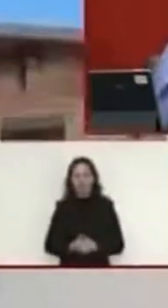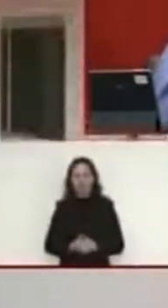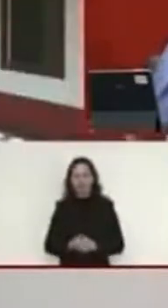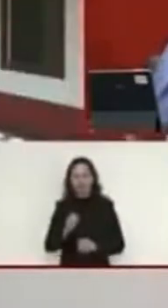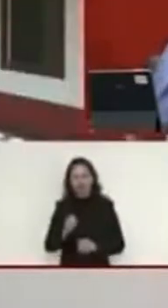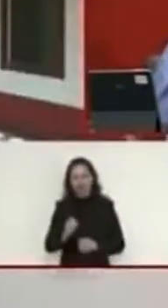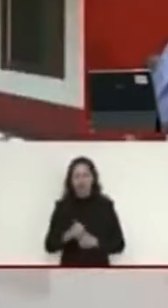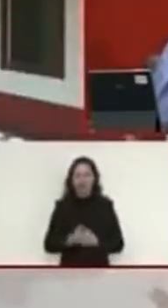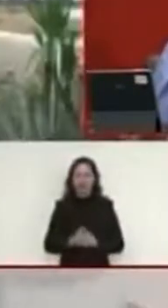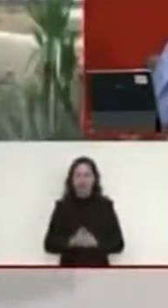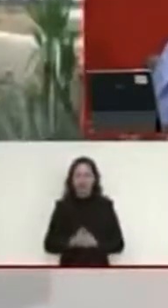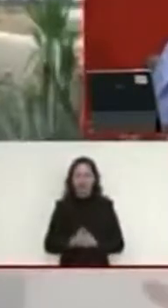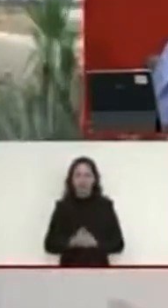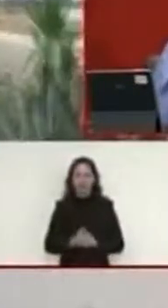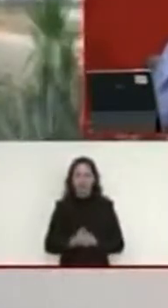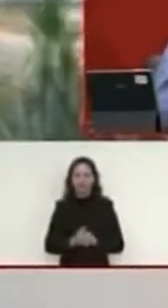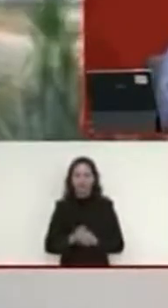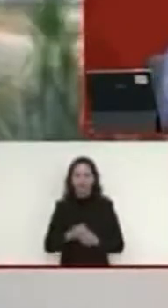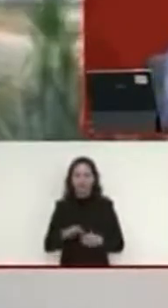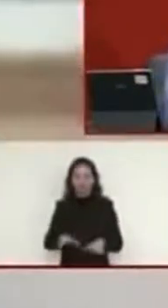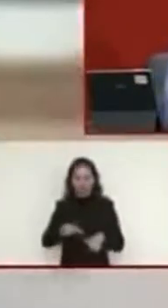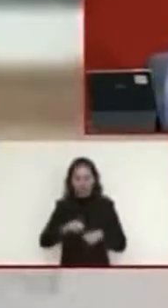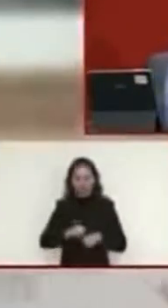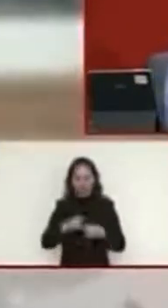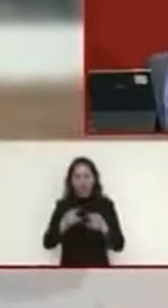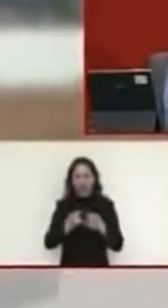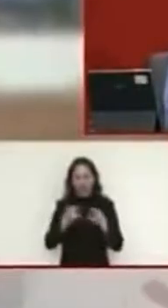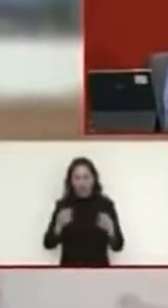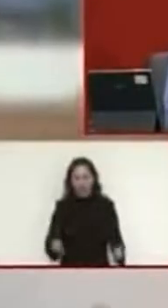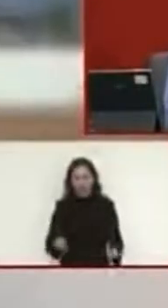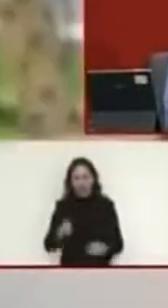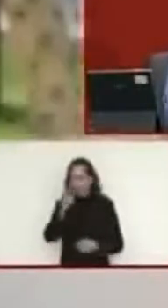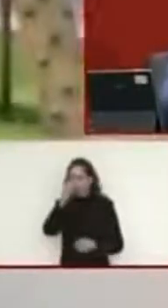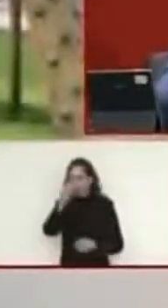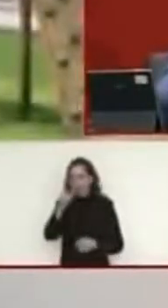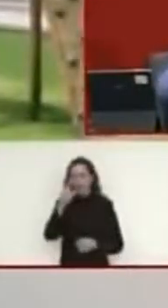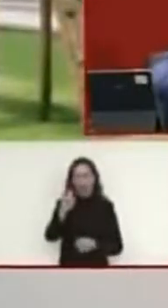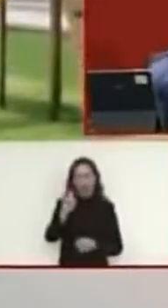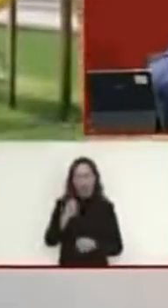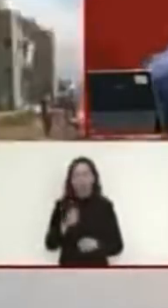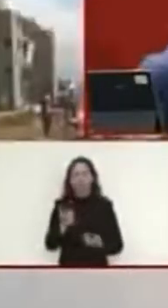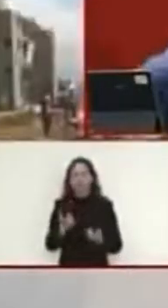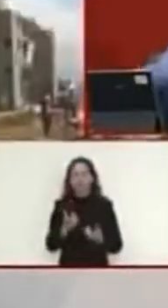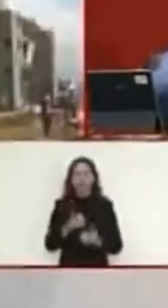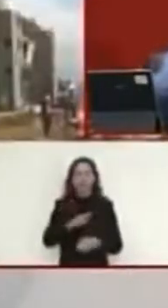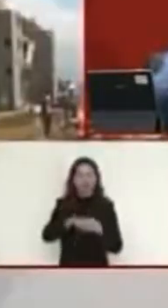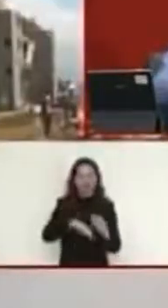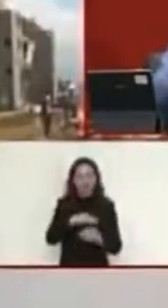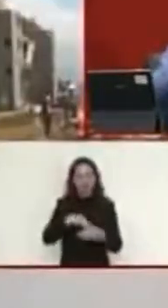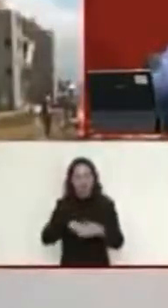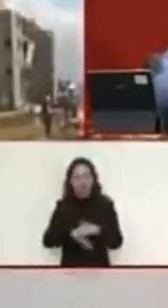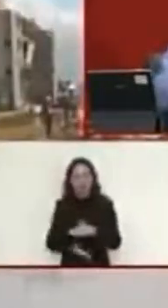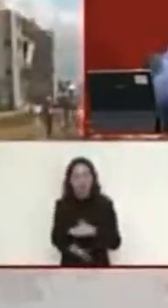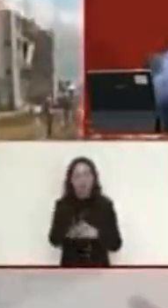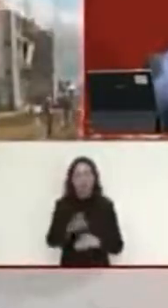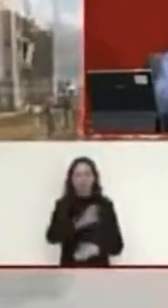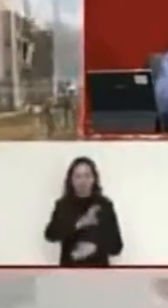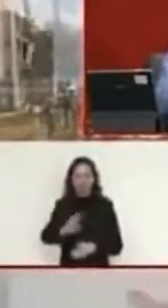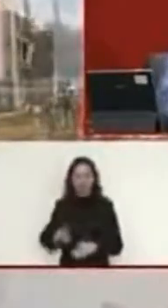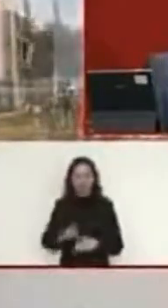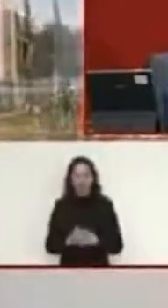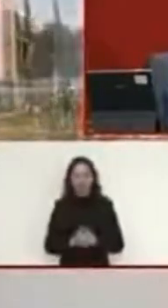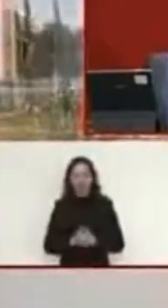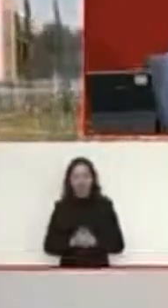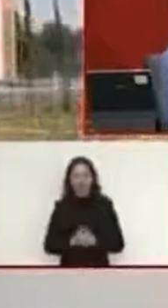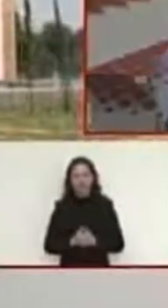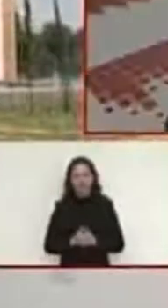más prosperidad que una zona donde toda la gente es pobre. Es totalmente cierto. Y otra, toda la gente es rica. Digo, ¿en qué se beneficia la